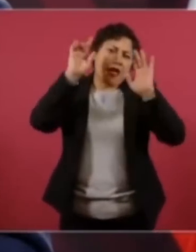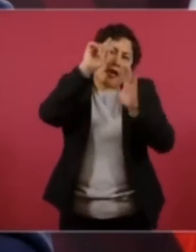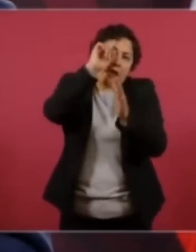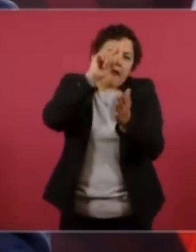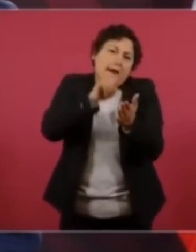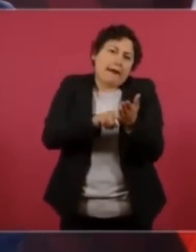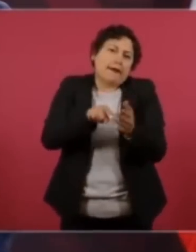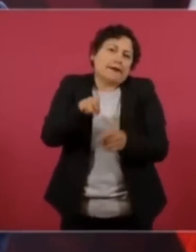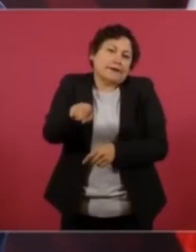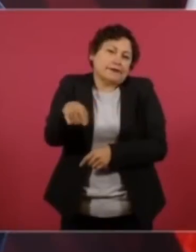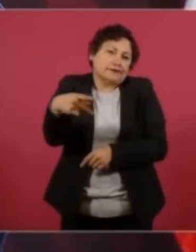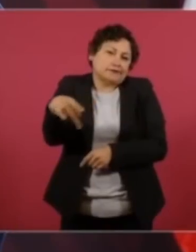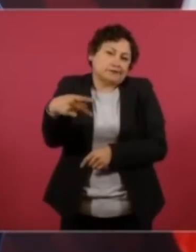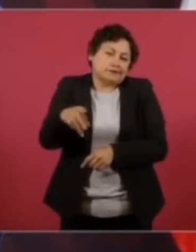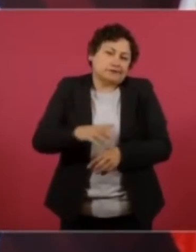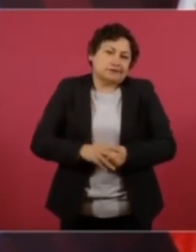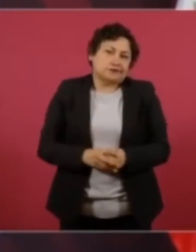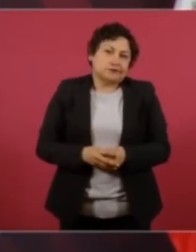En